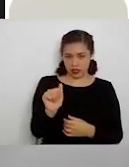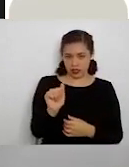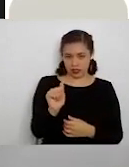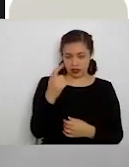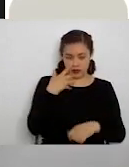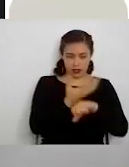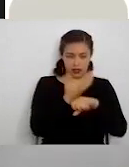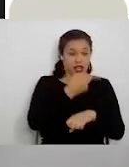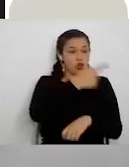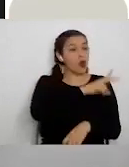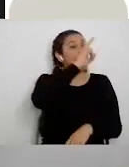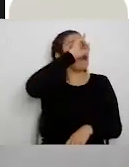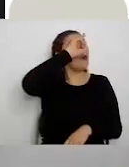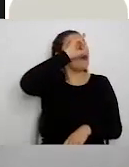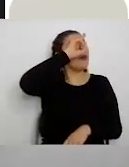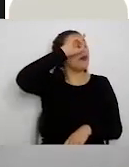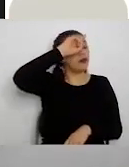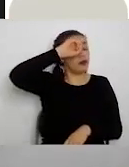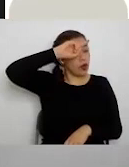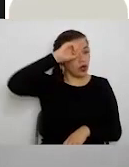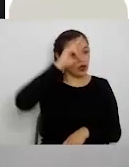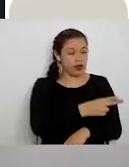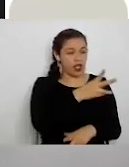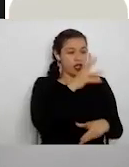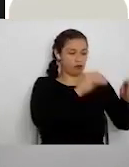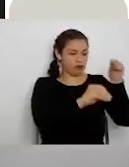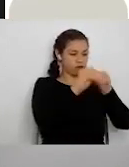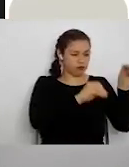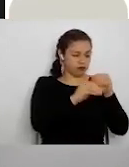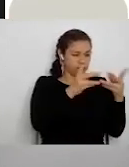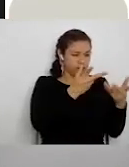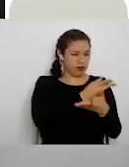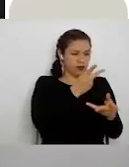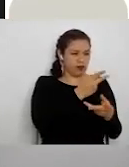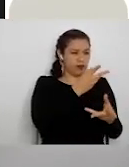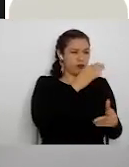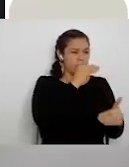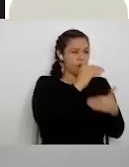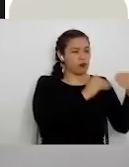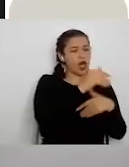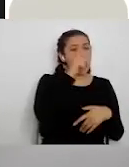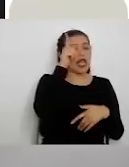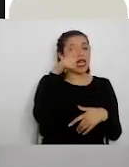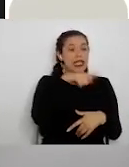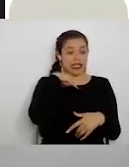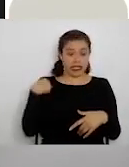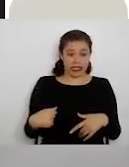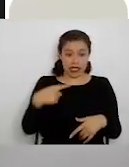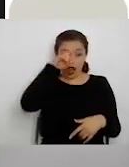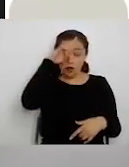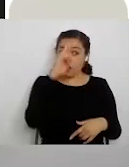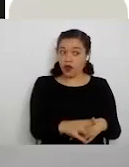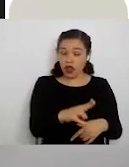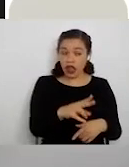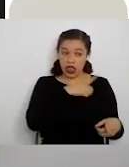que produjera procesos de manufactura en China y los tenía que o producir